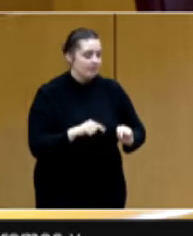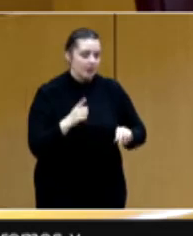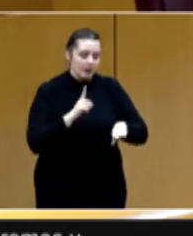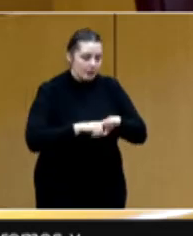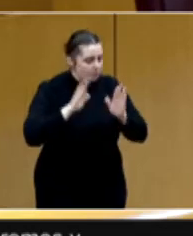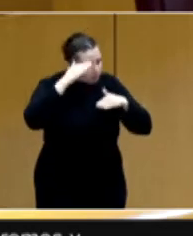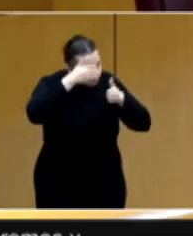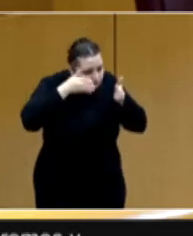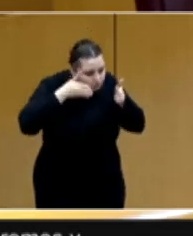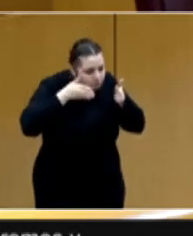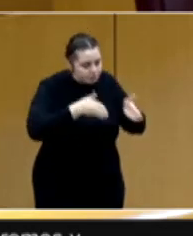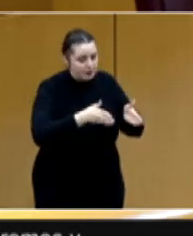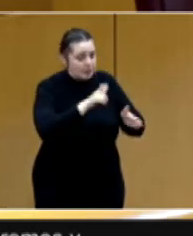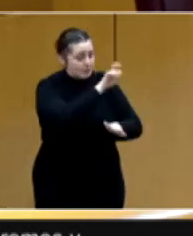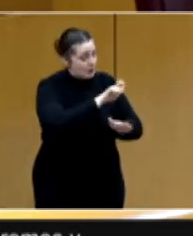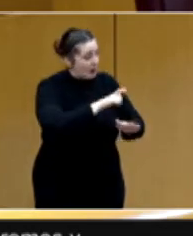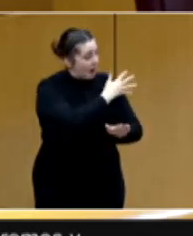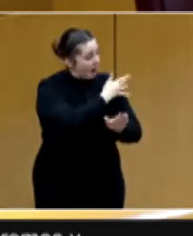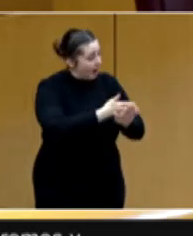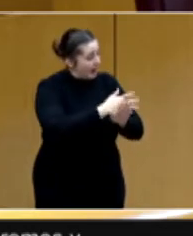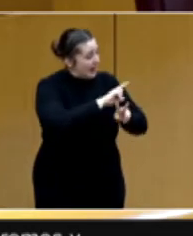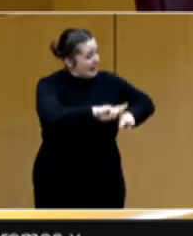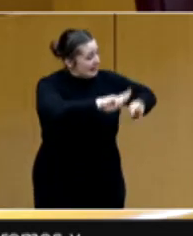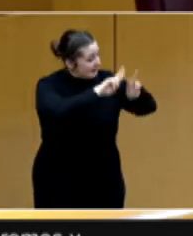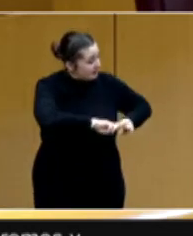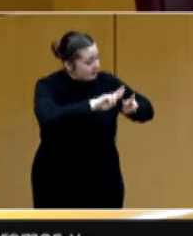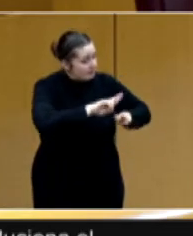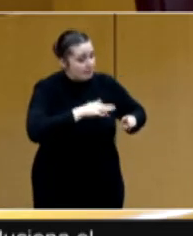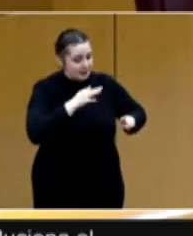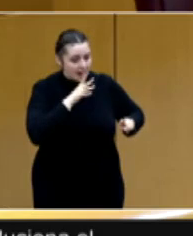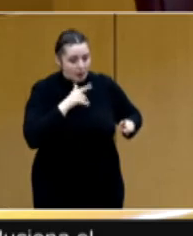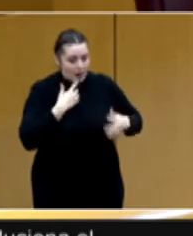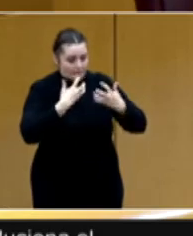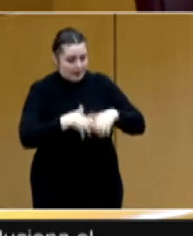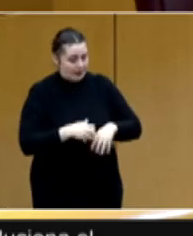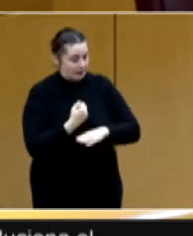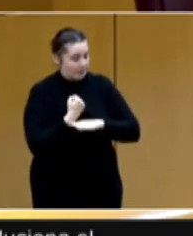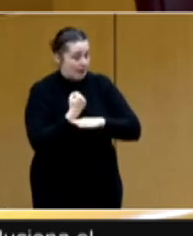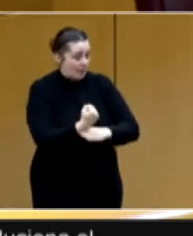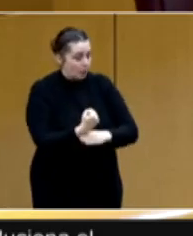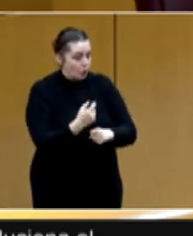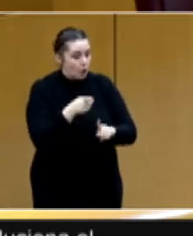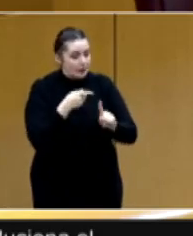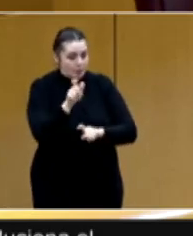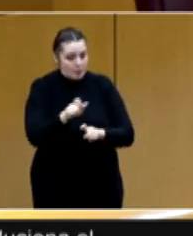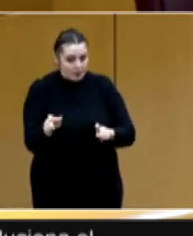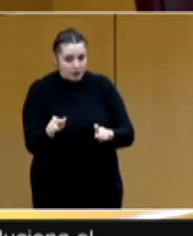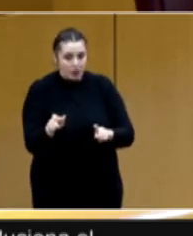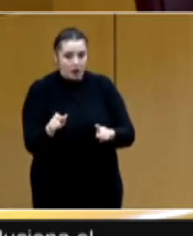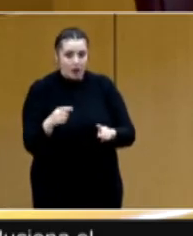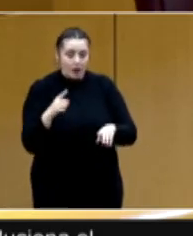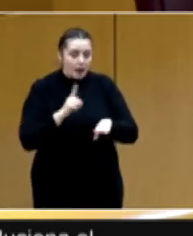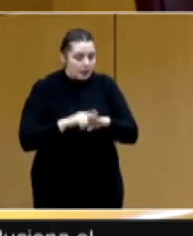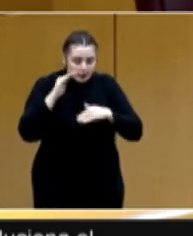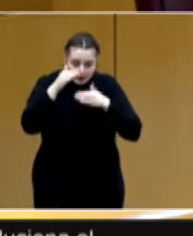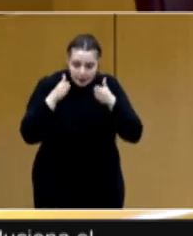los que están revisando resoluciones judiciales y los que estamos Estableciendo mecanismos de apoyo para las personas o dedicamos tiempo lo vamos